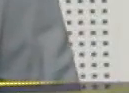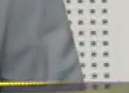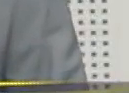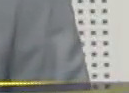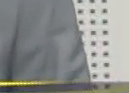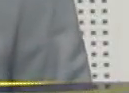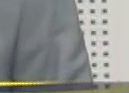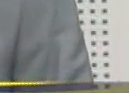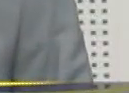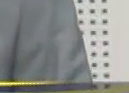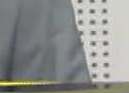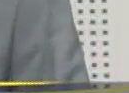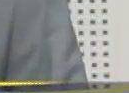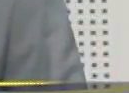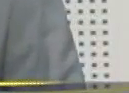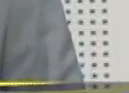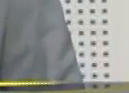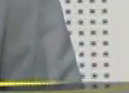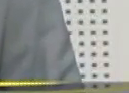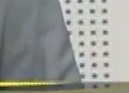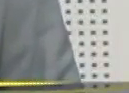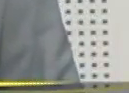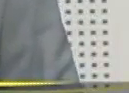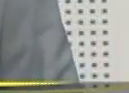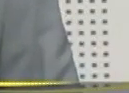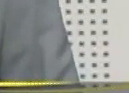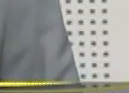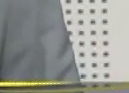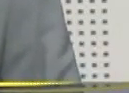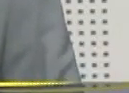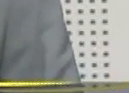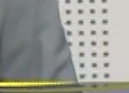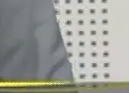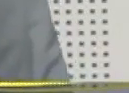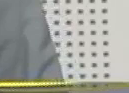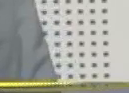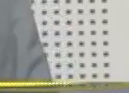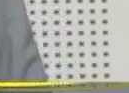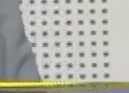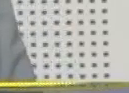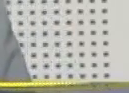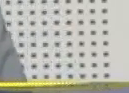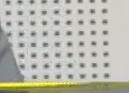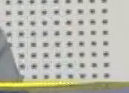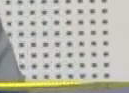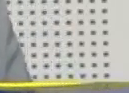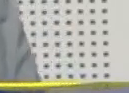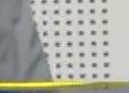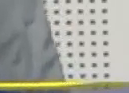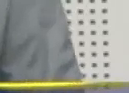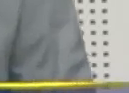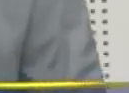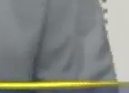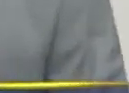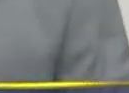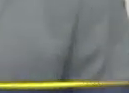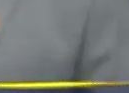lista estadounidense de estados patrocinadores del terrorismo. Son estas posiciones que